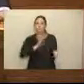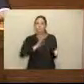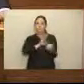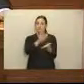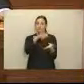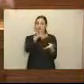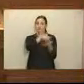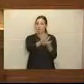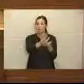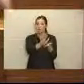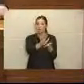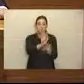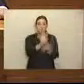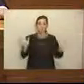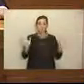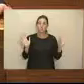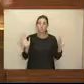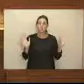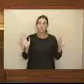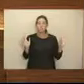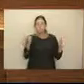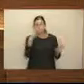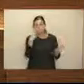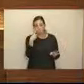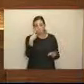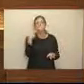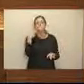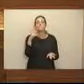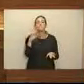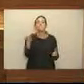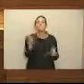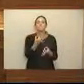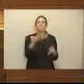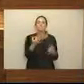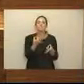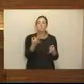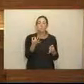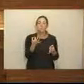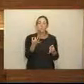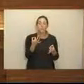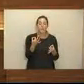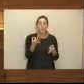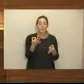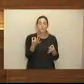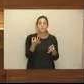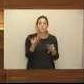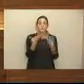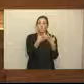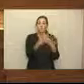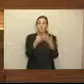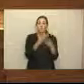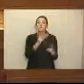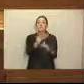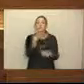ese tipo de delitos, pero nada más, pues mire, ¿sabe contra quién está peleando?